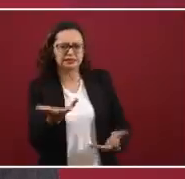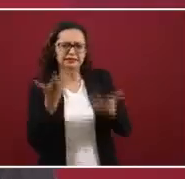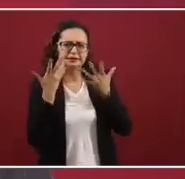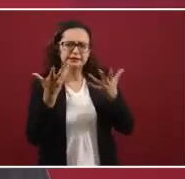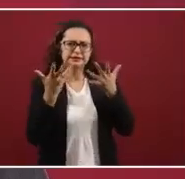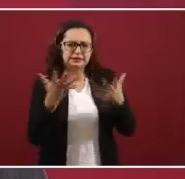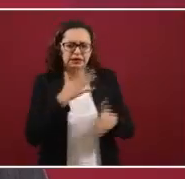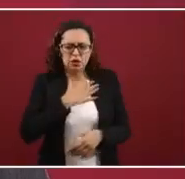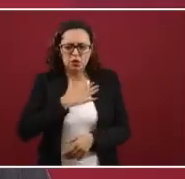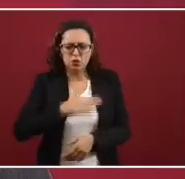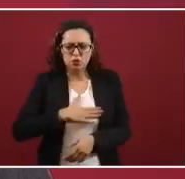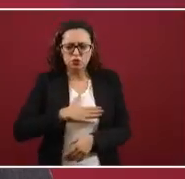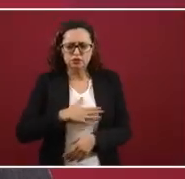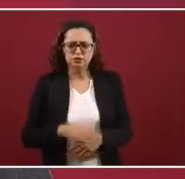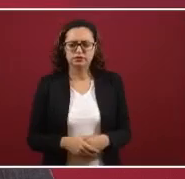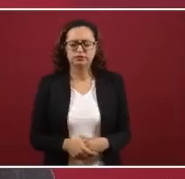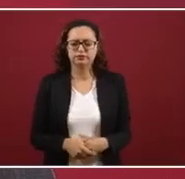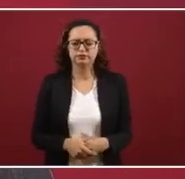justicia.